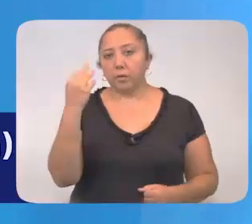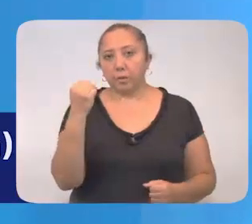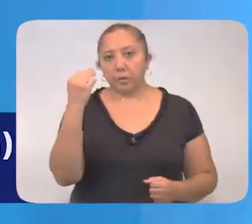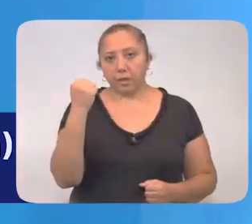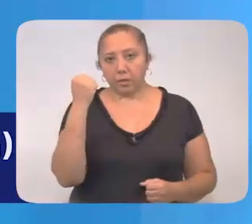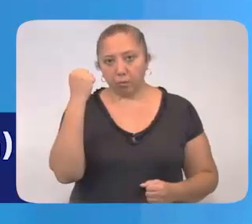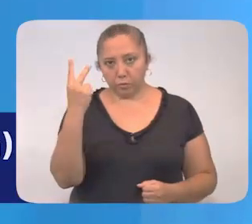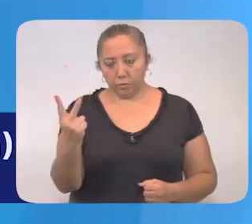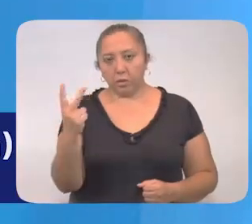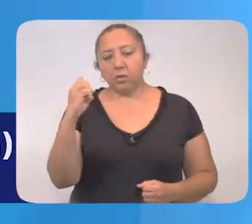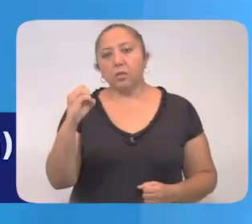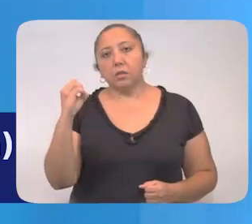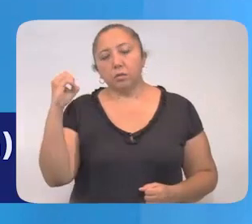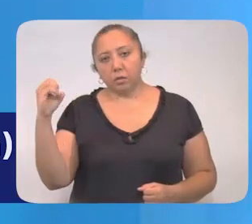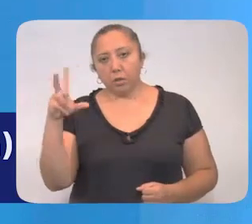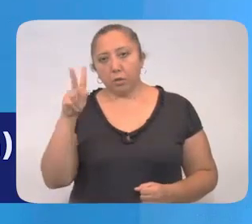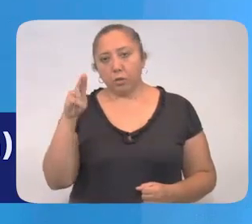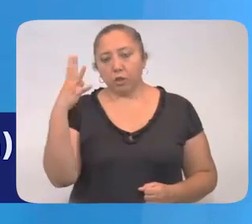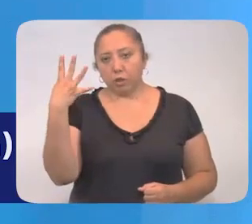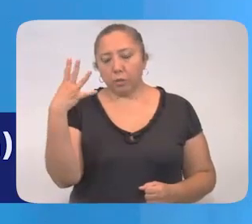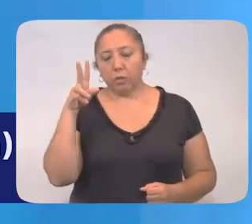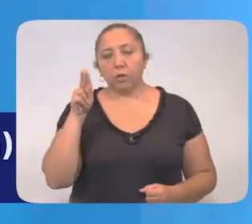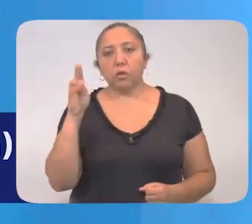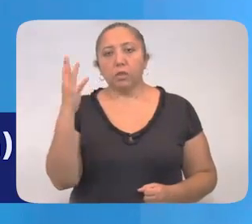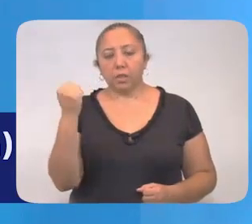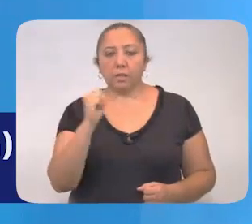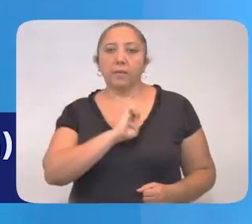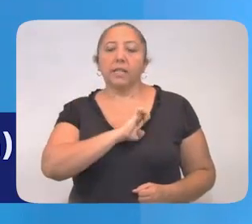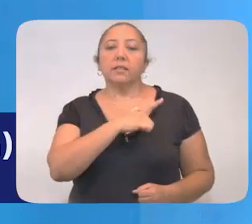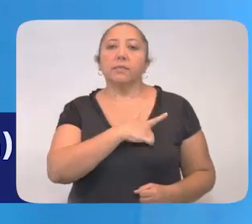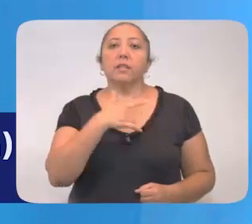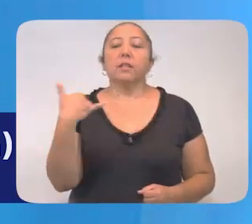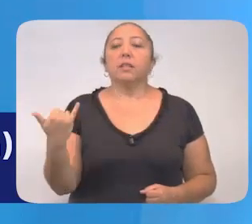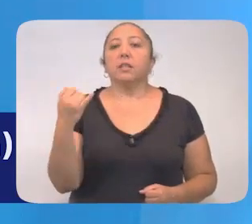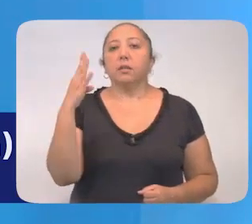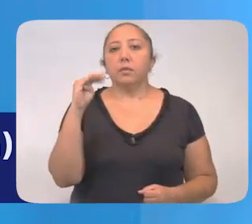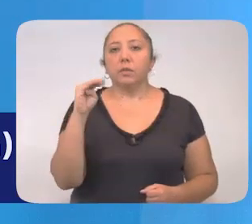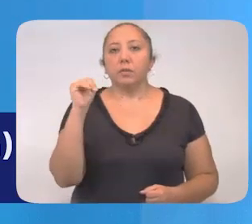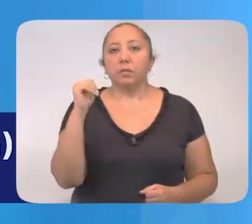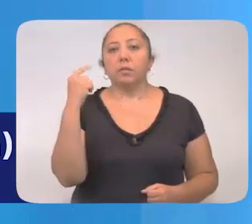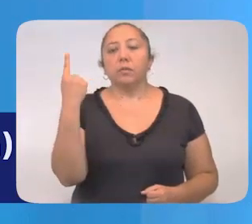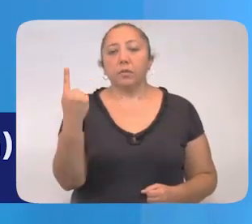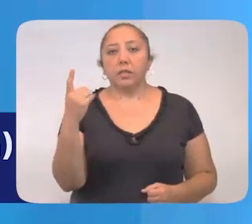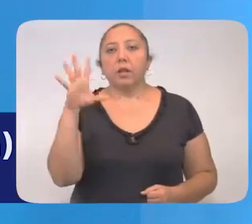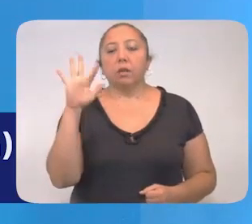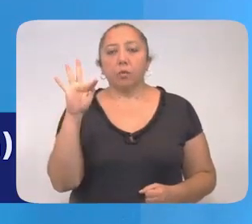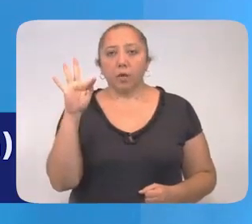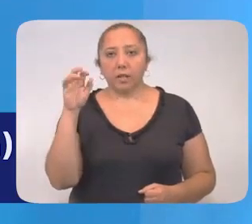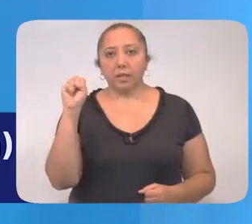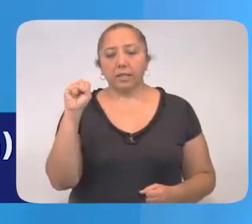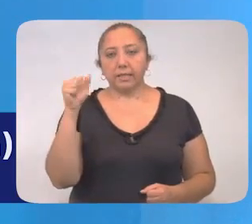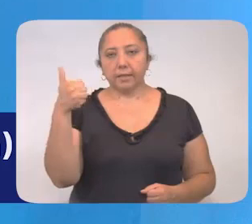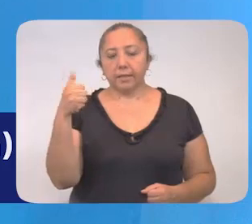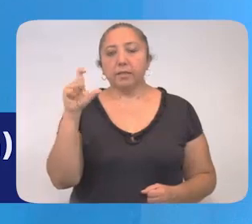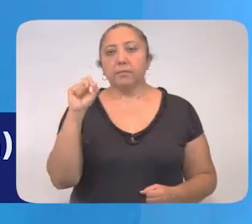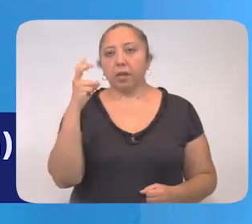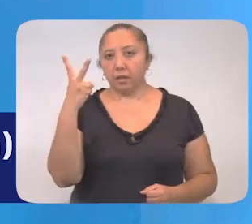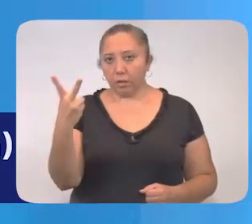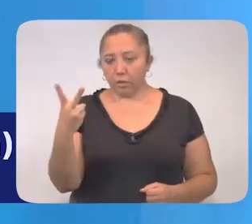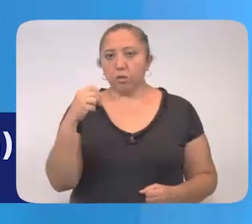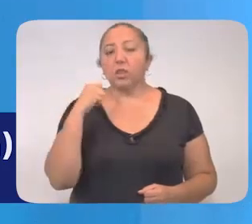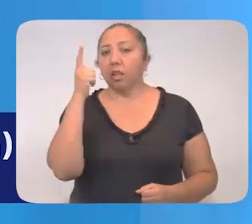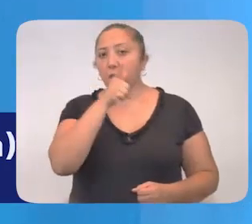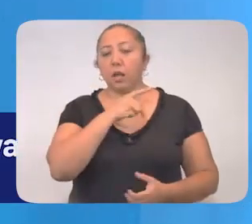9992-008489 en español y 9991-406622